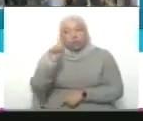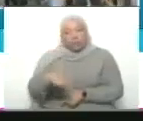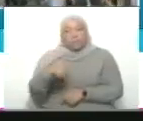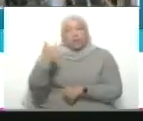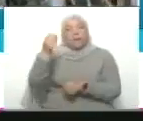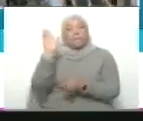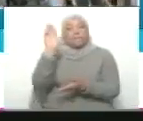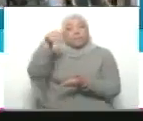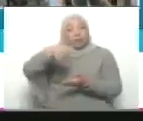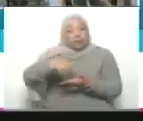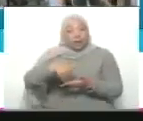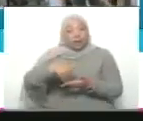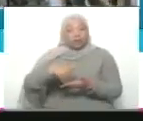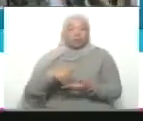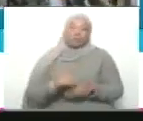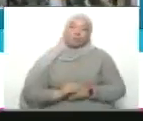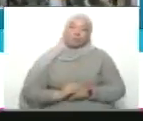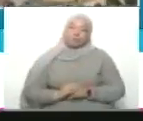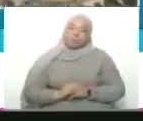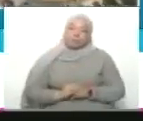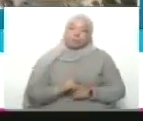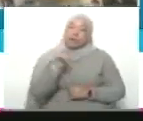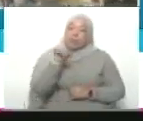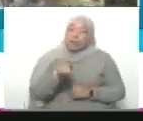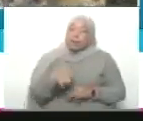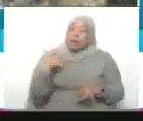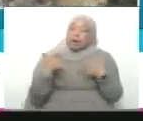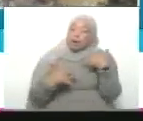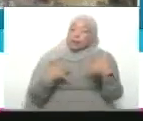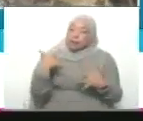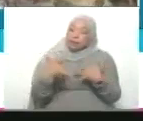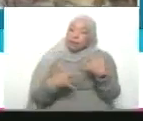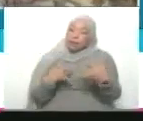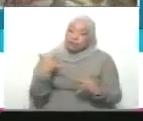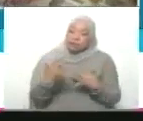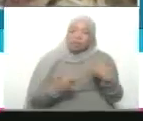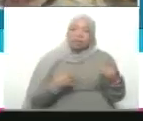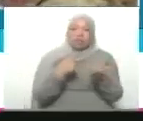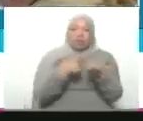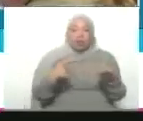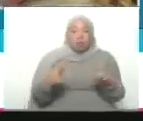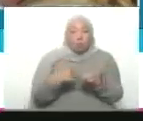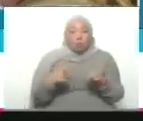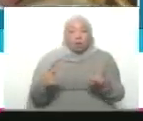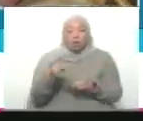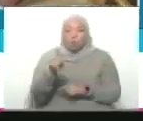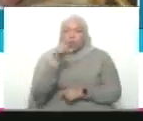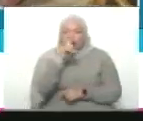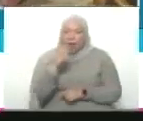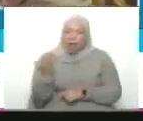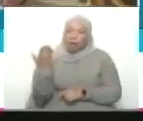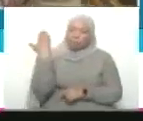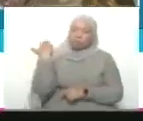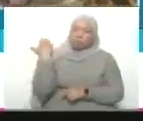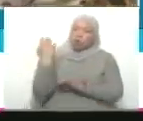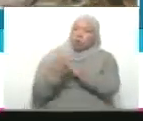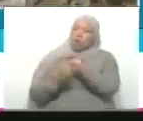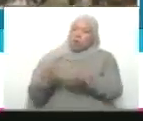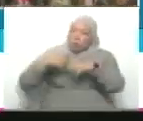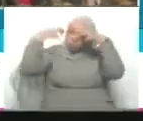Maracay, dado que allí también, con ocasión de los eventos trágicos de hace un año, pues